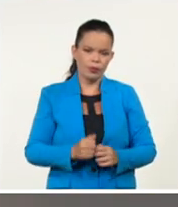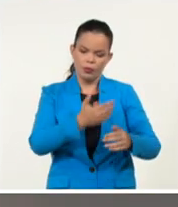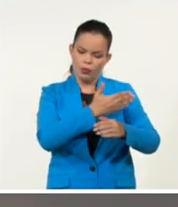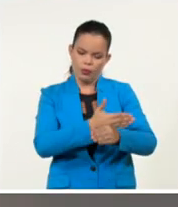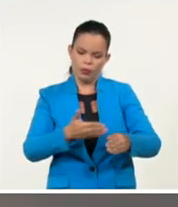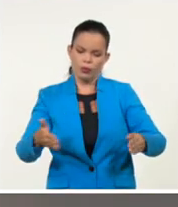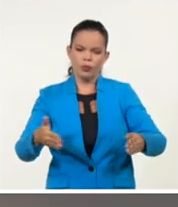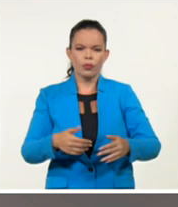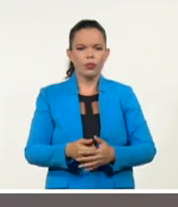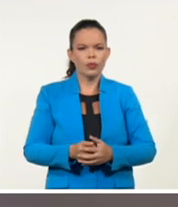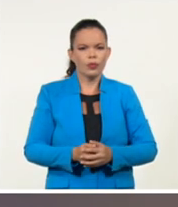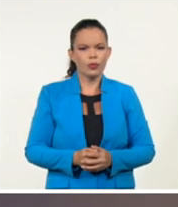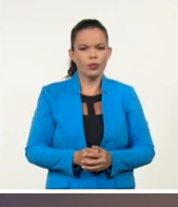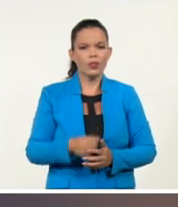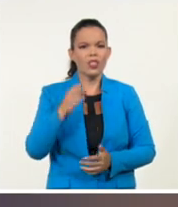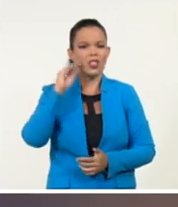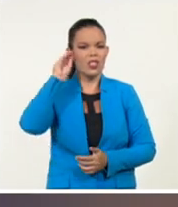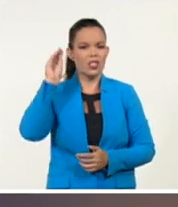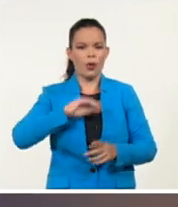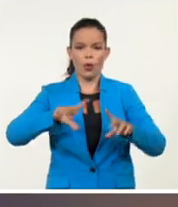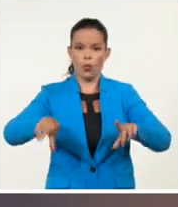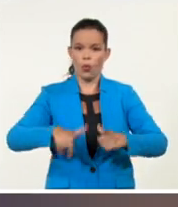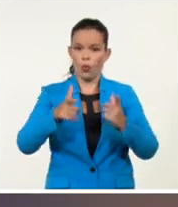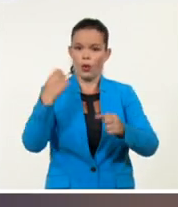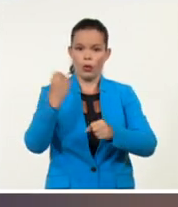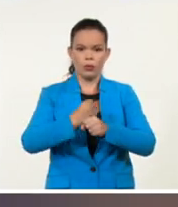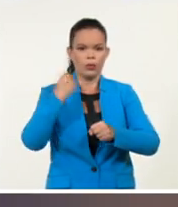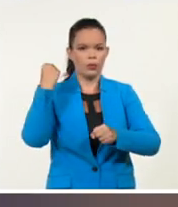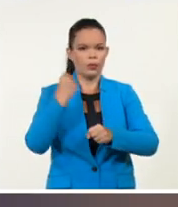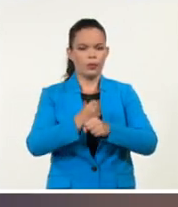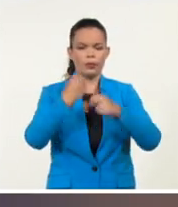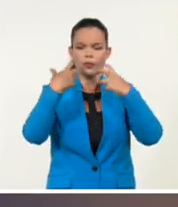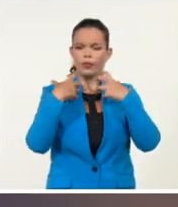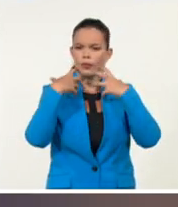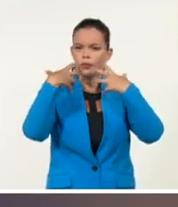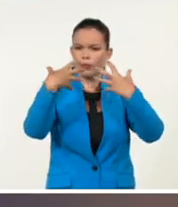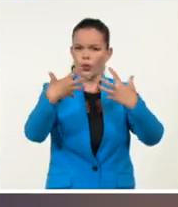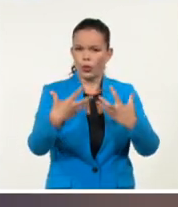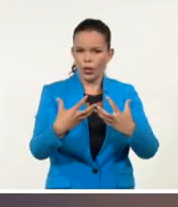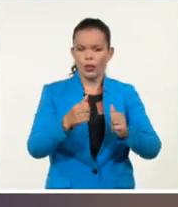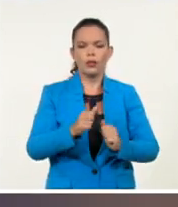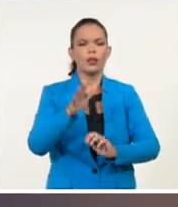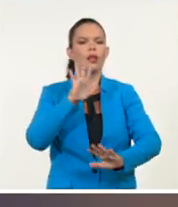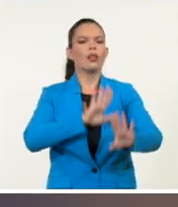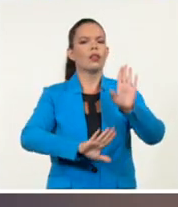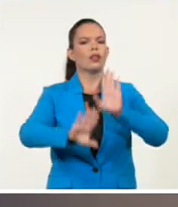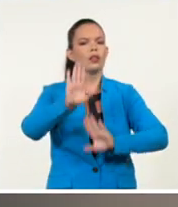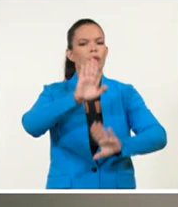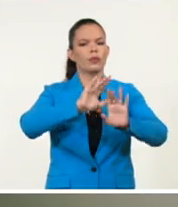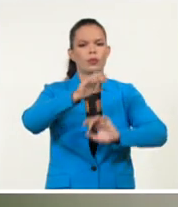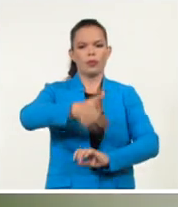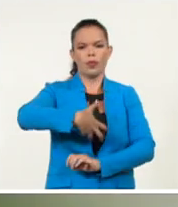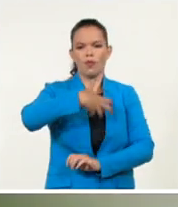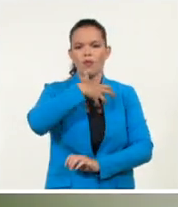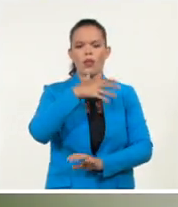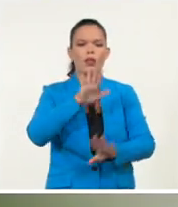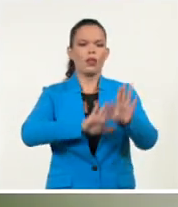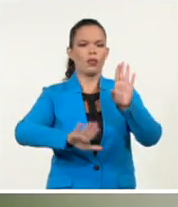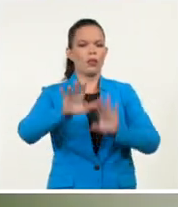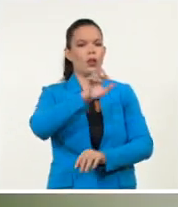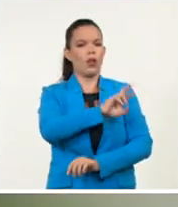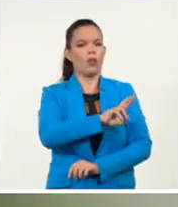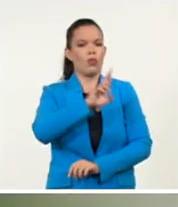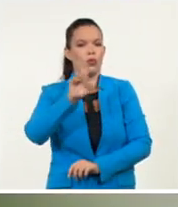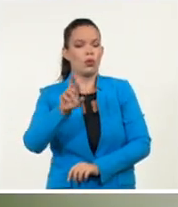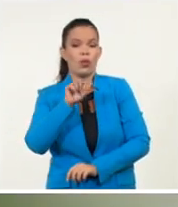evitó con profesionalidad y lealtad una cifra récord de atentados y ataques contra el liderazgo de la revolución cubana razón